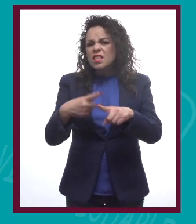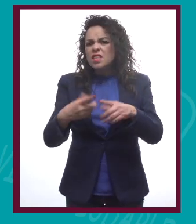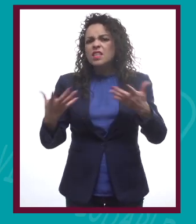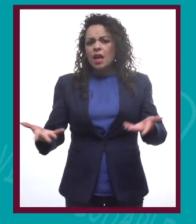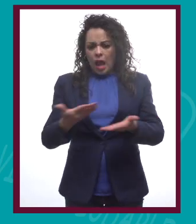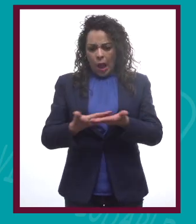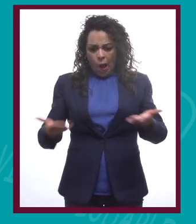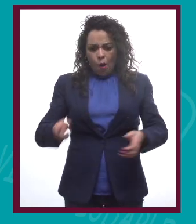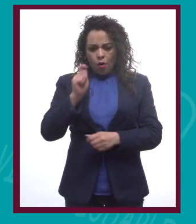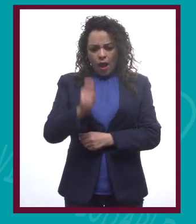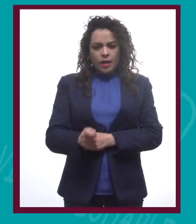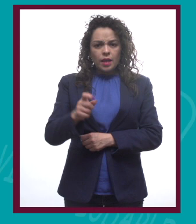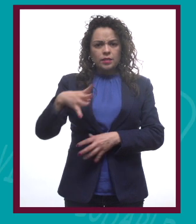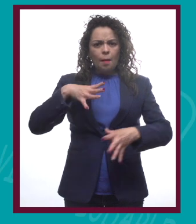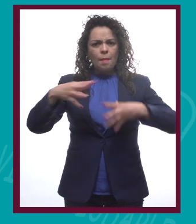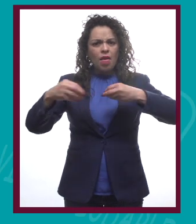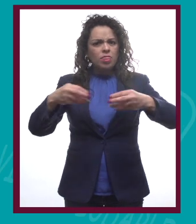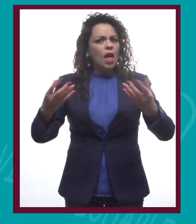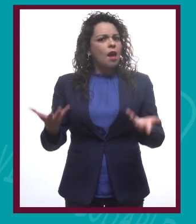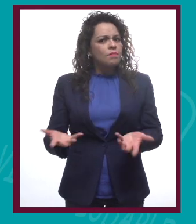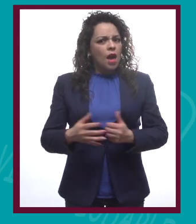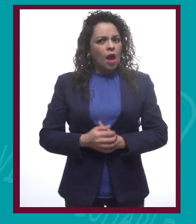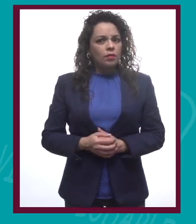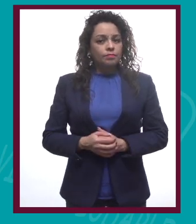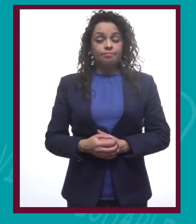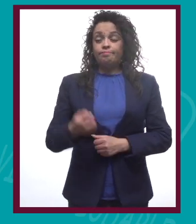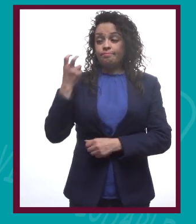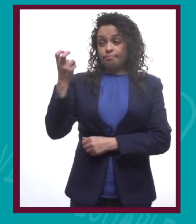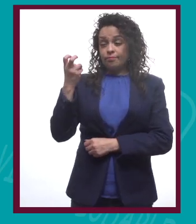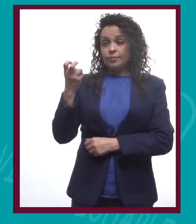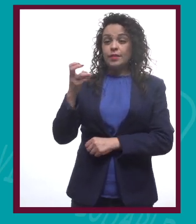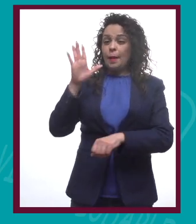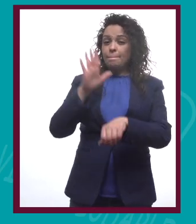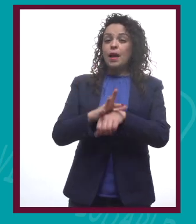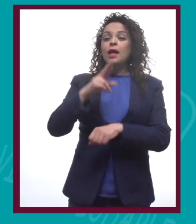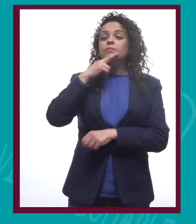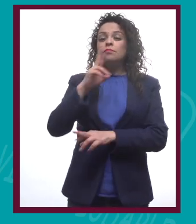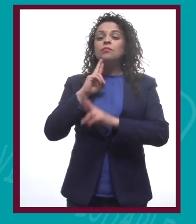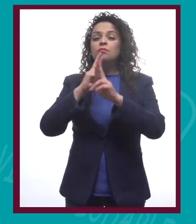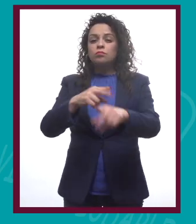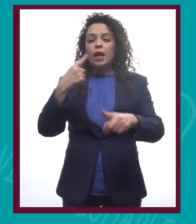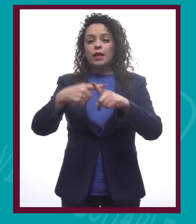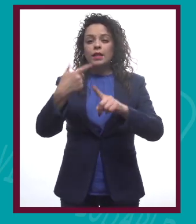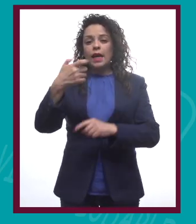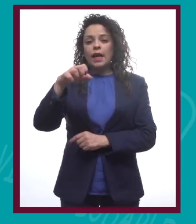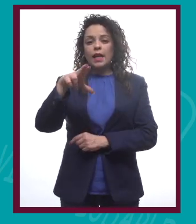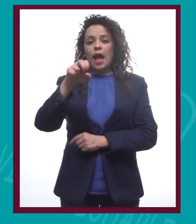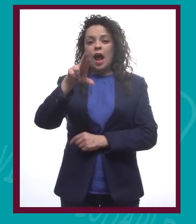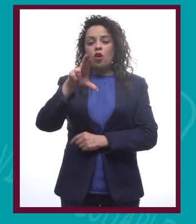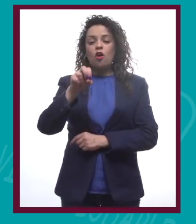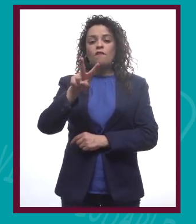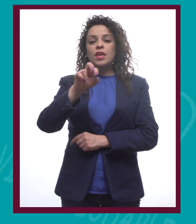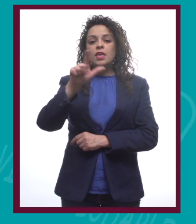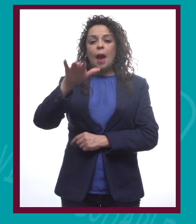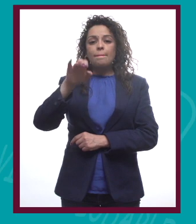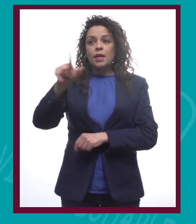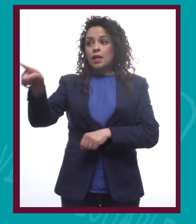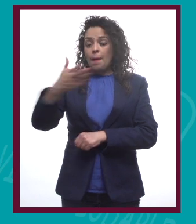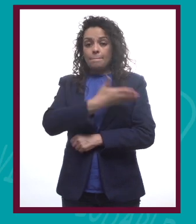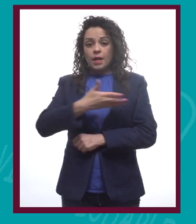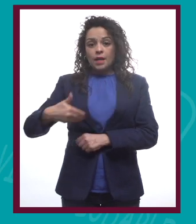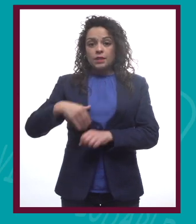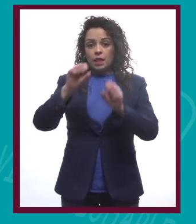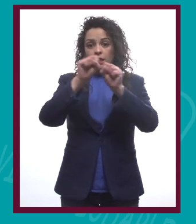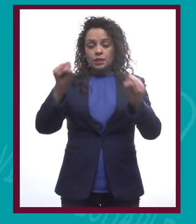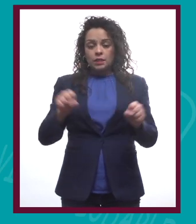se beneficia de estos en tiempos de pandemia? Yo creo que eso mejor te lo puede contestar Genaro Villamil, que además de